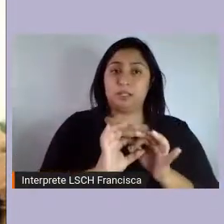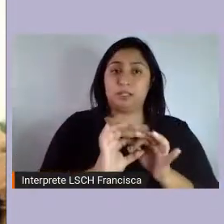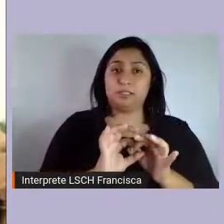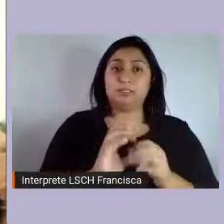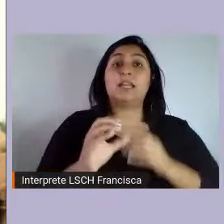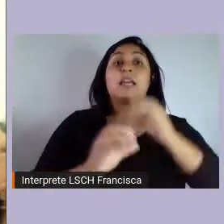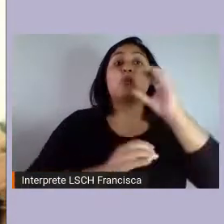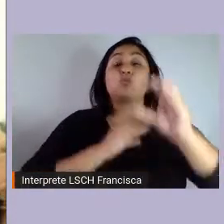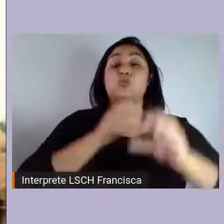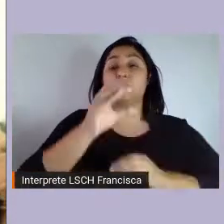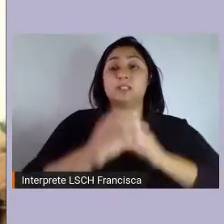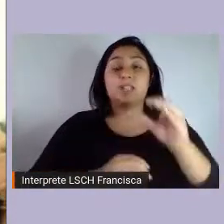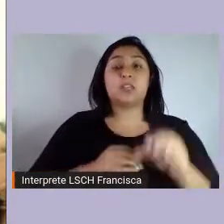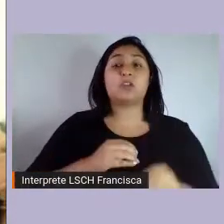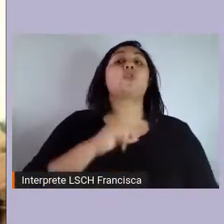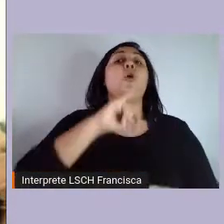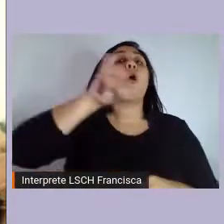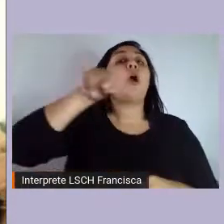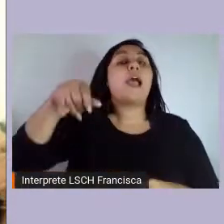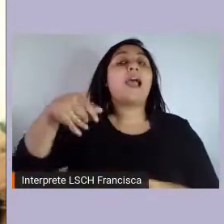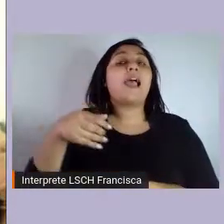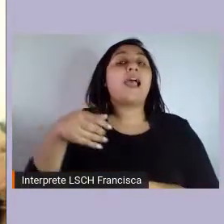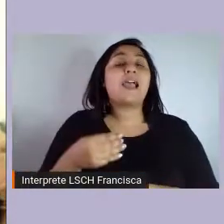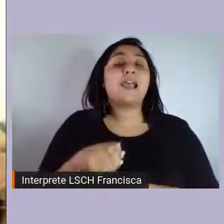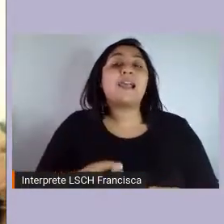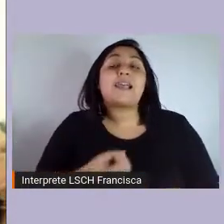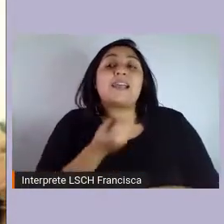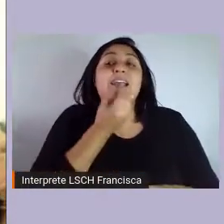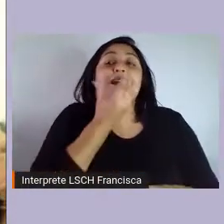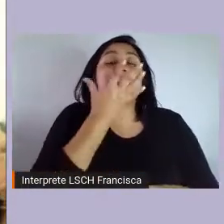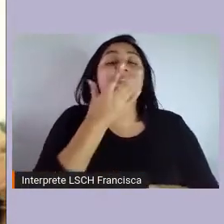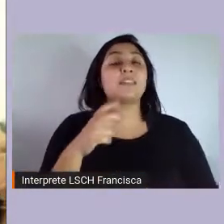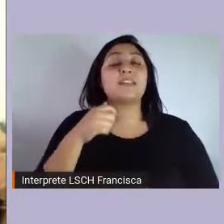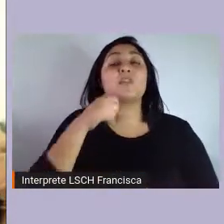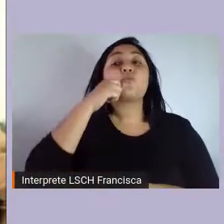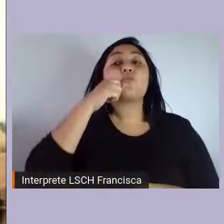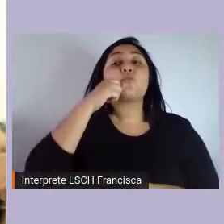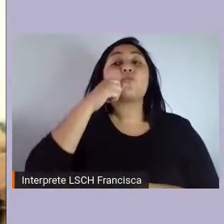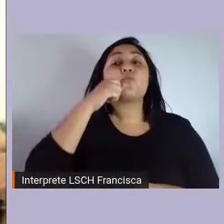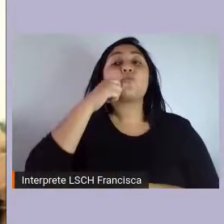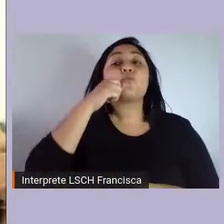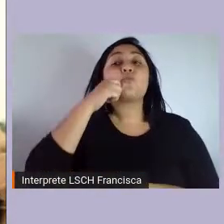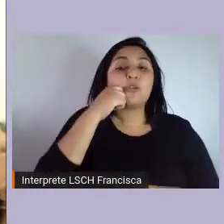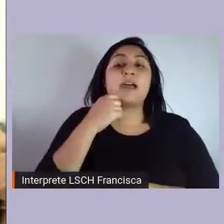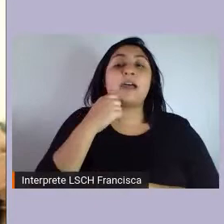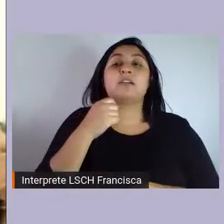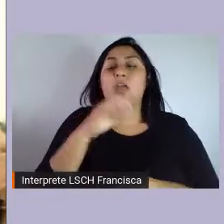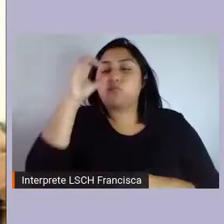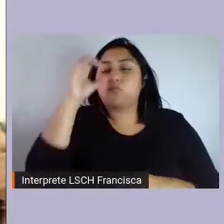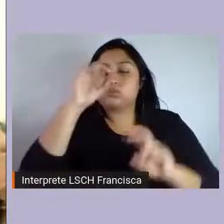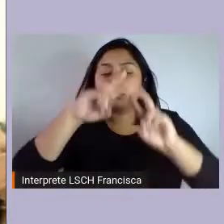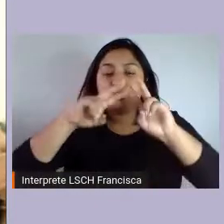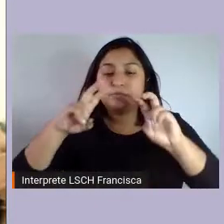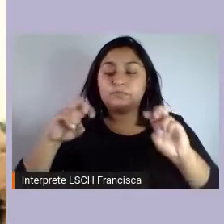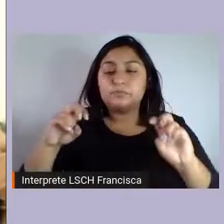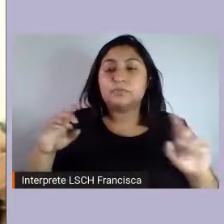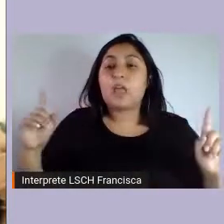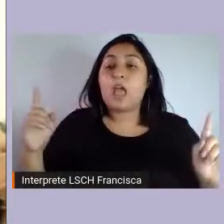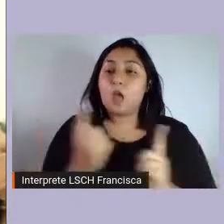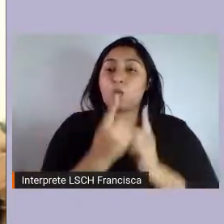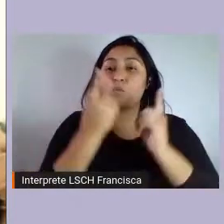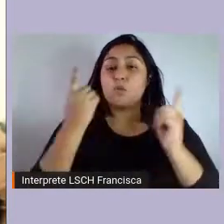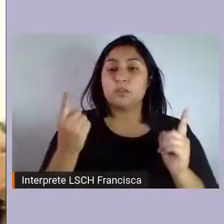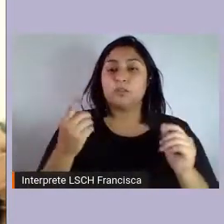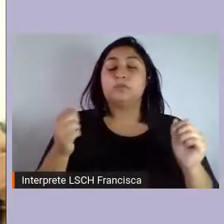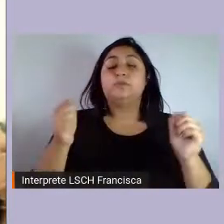humanos. Y es un ciclo de exploración, lecturas, encuentros, y con Violeta como cada